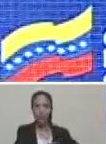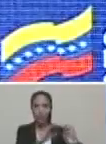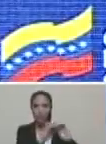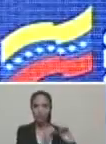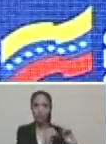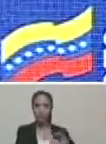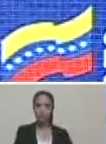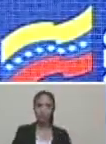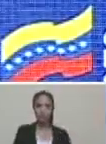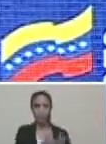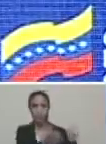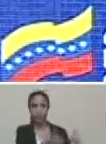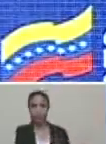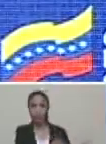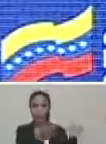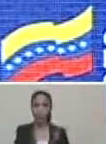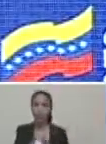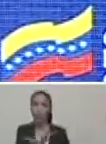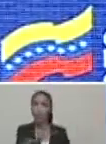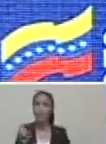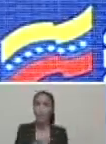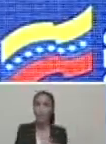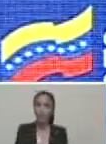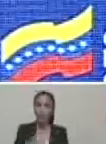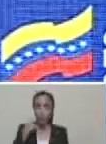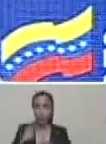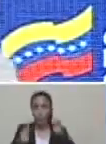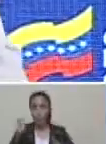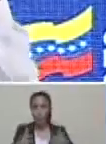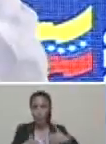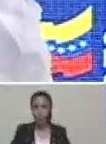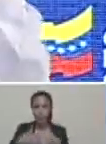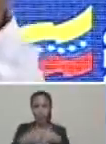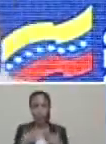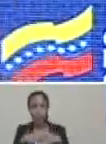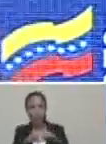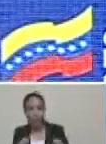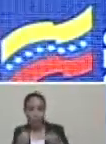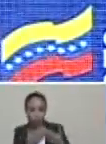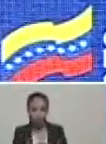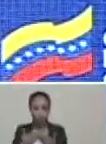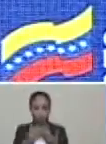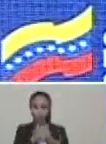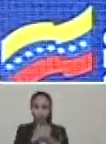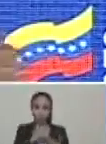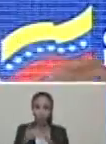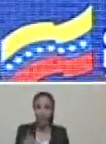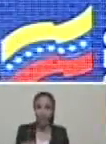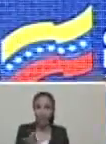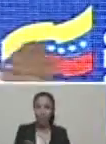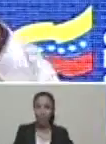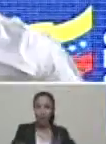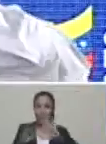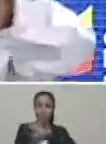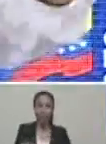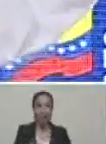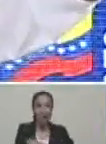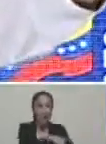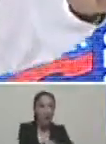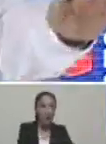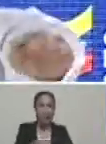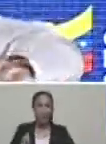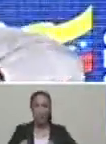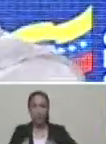Más de 30 millones de estadounidenses que no tienen derecho a la educación, que andan vagando por las